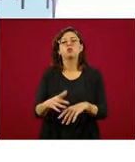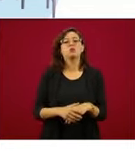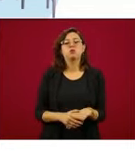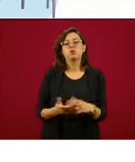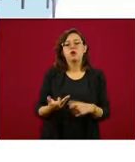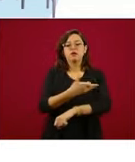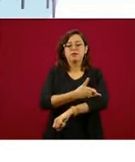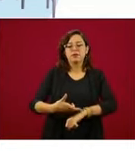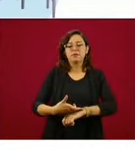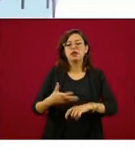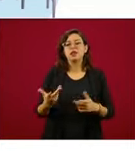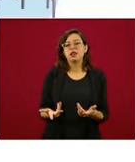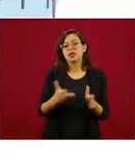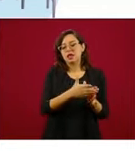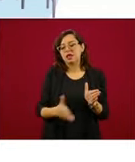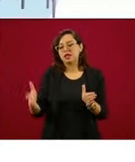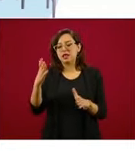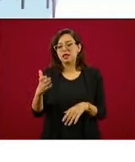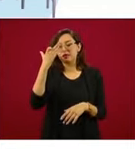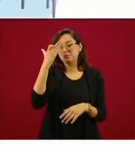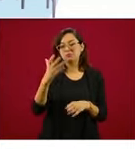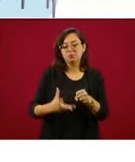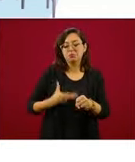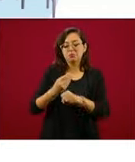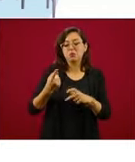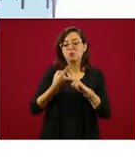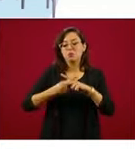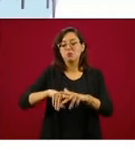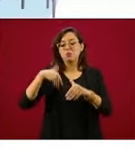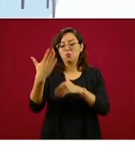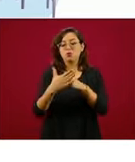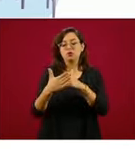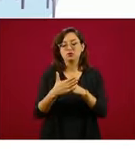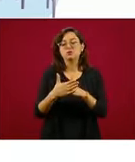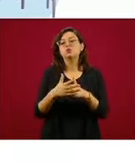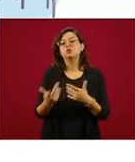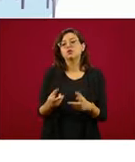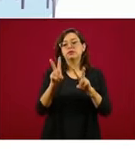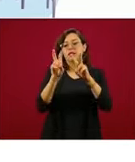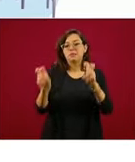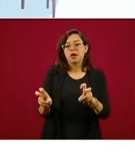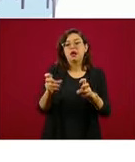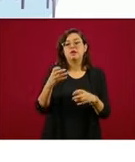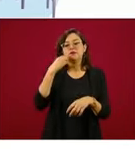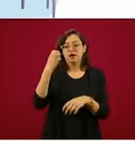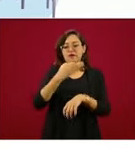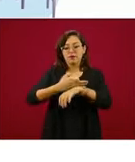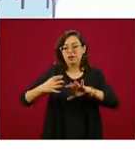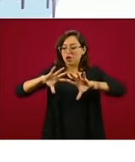la escuela durante el curso remedial con el que se iniciará el próximo ciclo escolar.